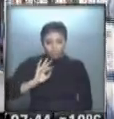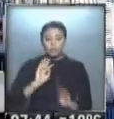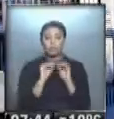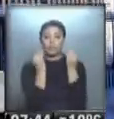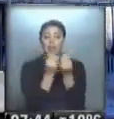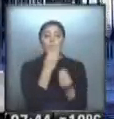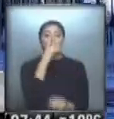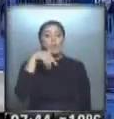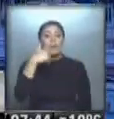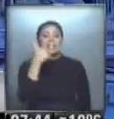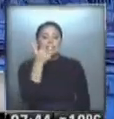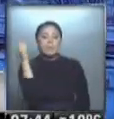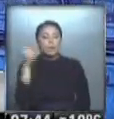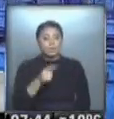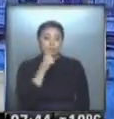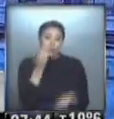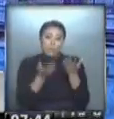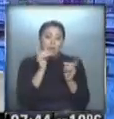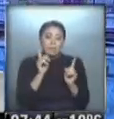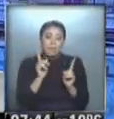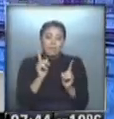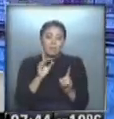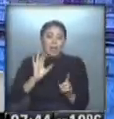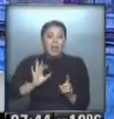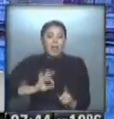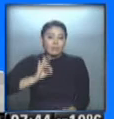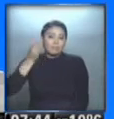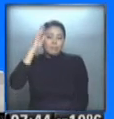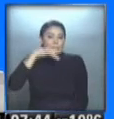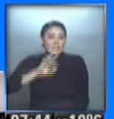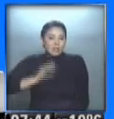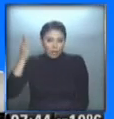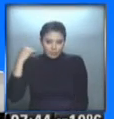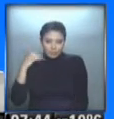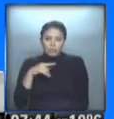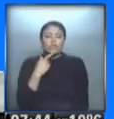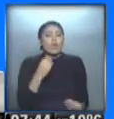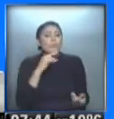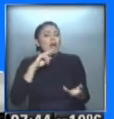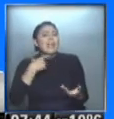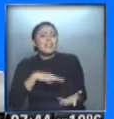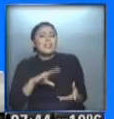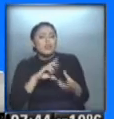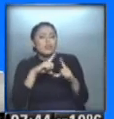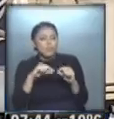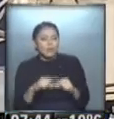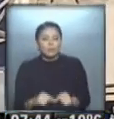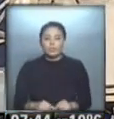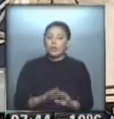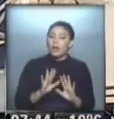avance del 4,6 en comparación con el mismo período de 2012 como se entiende cómo se traduce raúl estos números